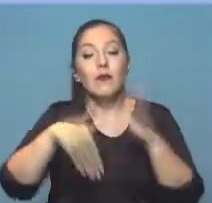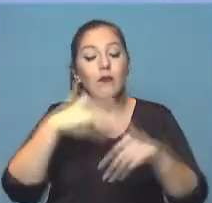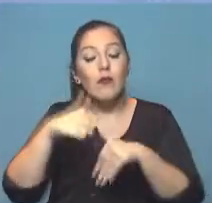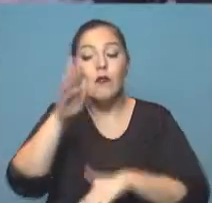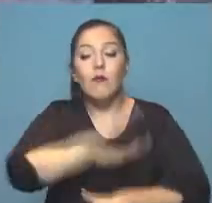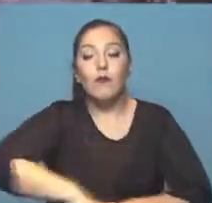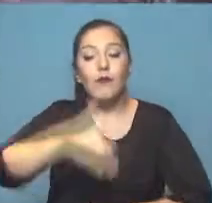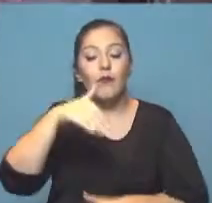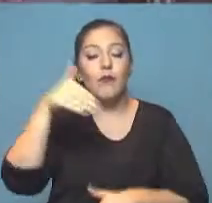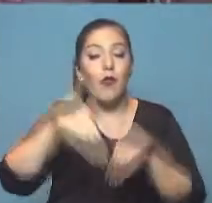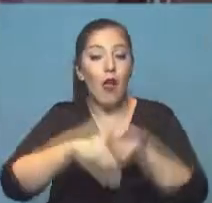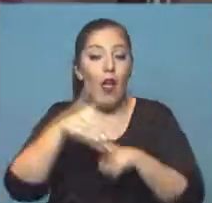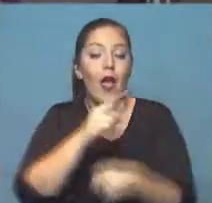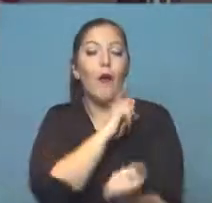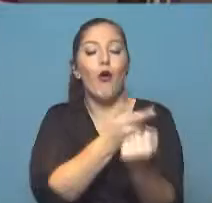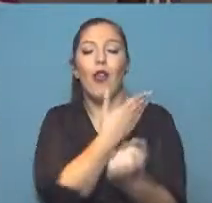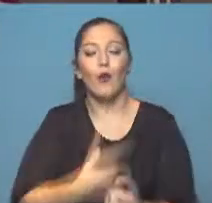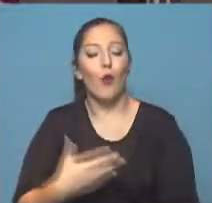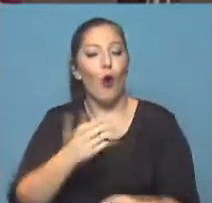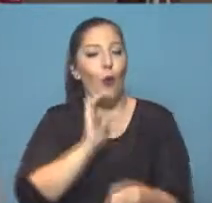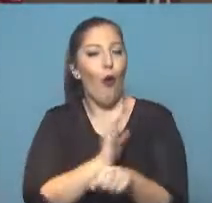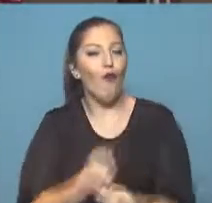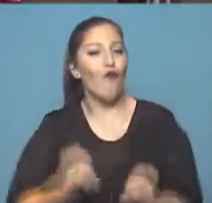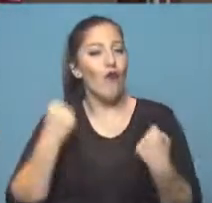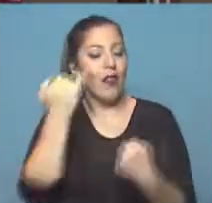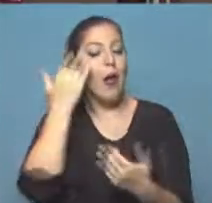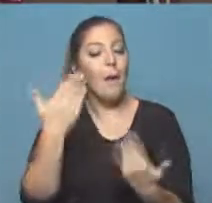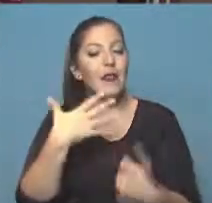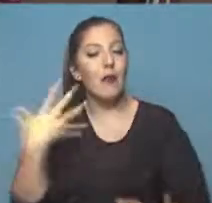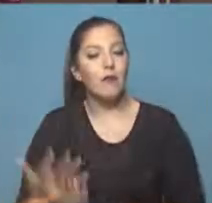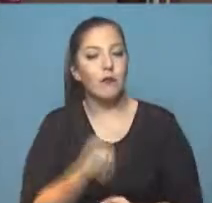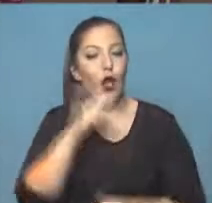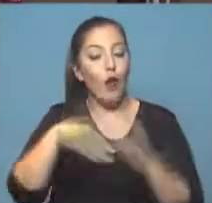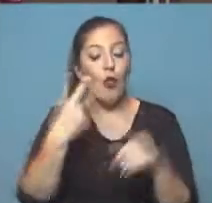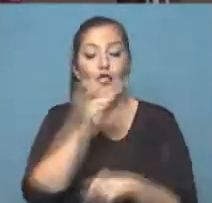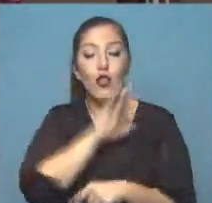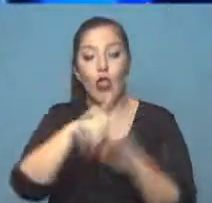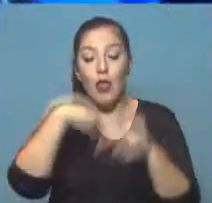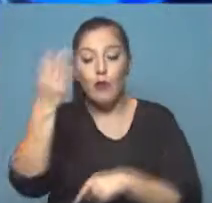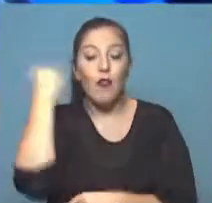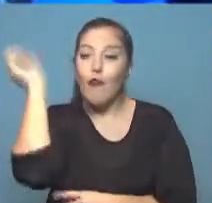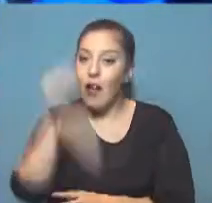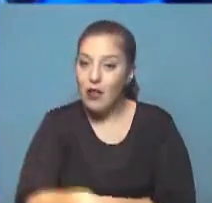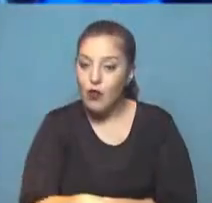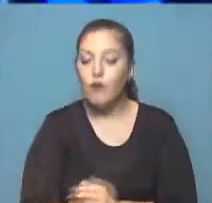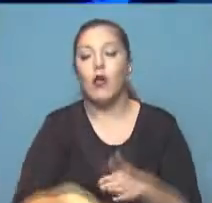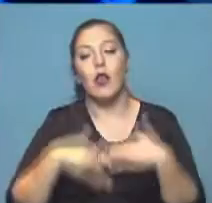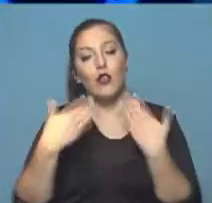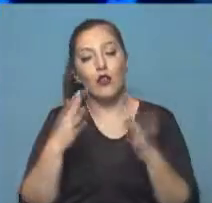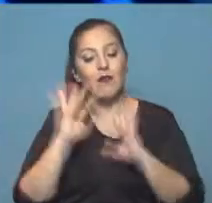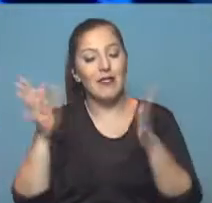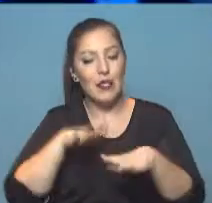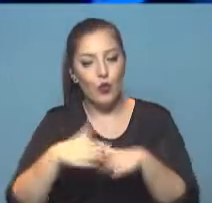fortaleza relativa el Ejecutivo y cree que lo va a lograr. Lo convoca y lo realiza 2 años después y es un fracaso. Claro. Entonces el contexto